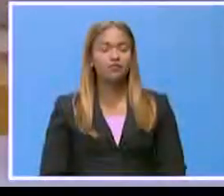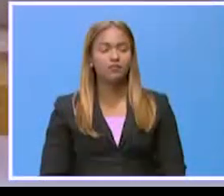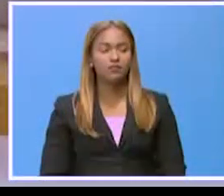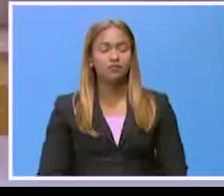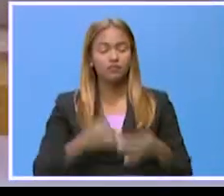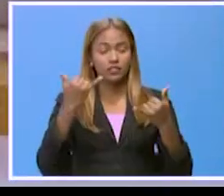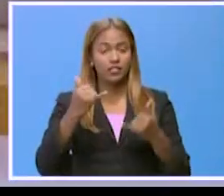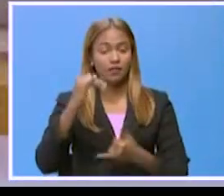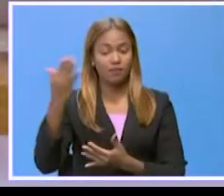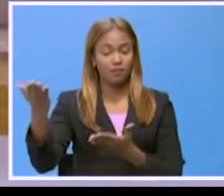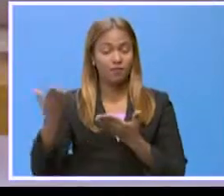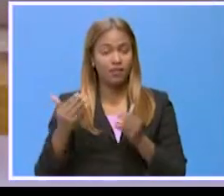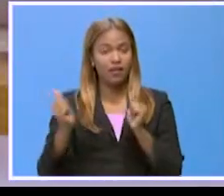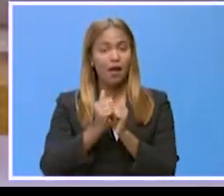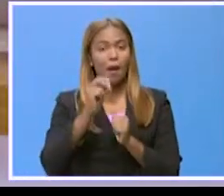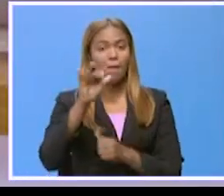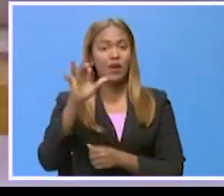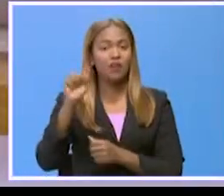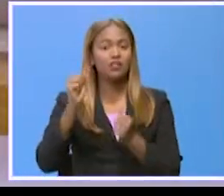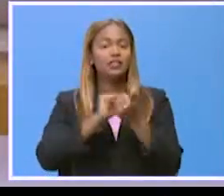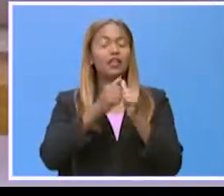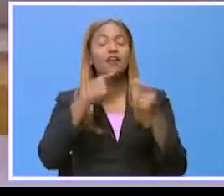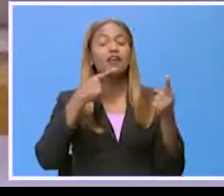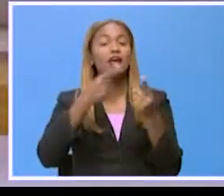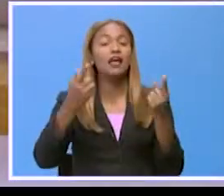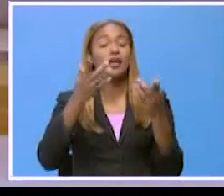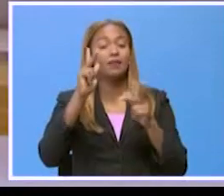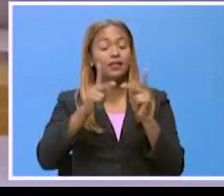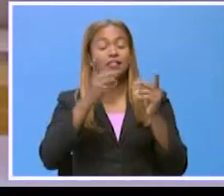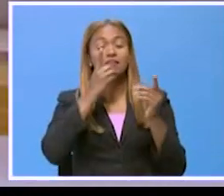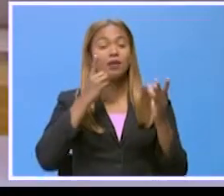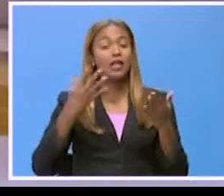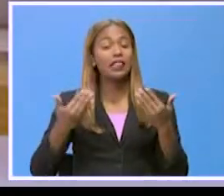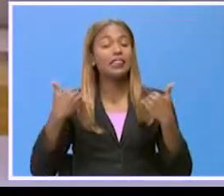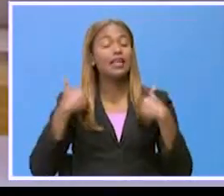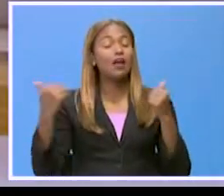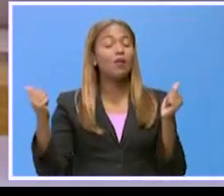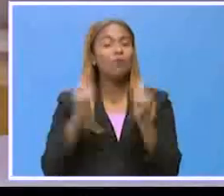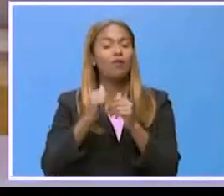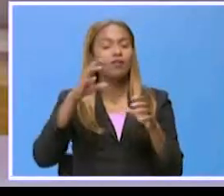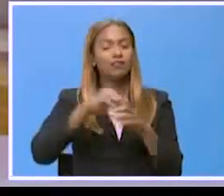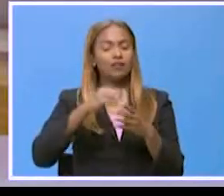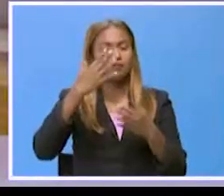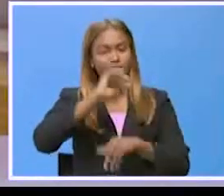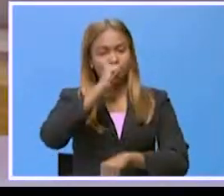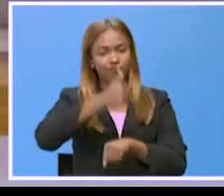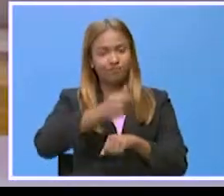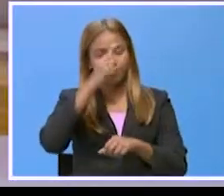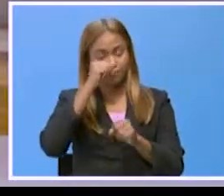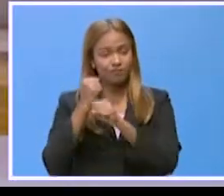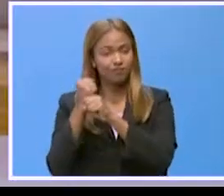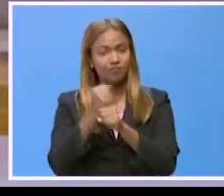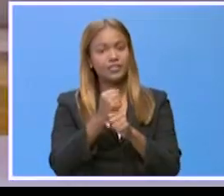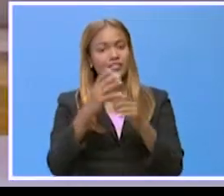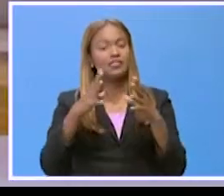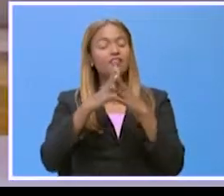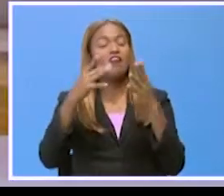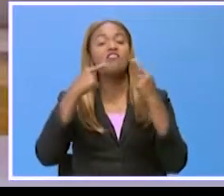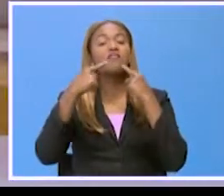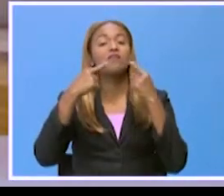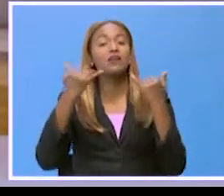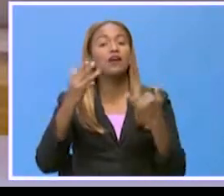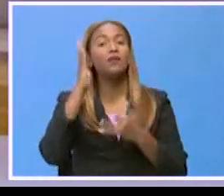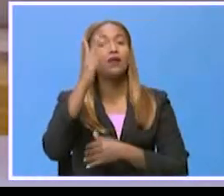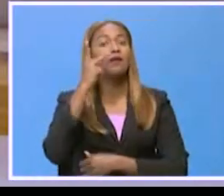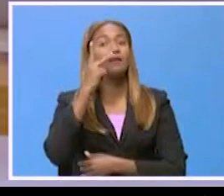migoya me acompaña marco olivar en las deportivas y es que los dominicanos tienen mucha presencia en el día inaugural del béisbol de grandes ligas a